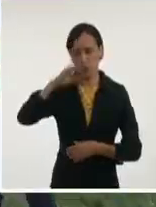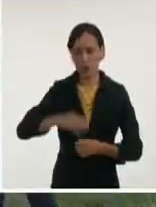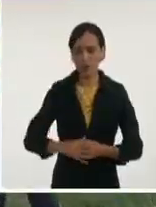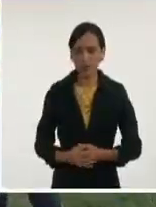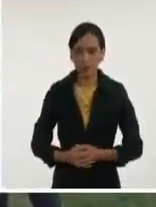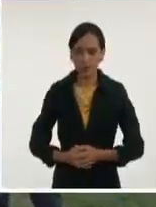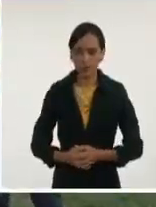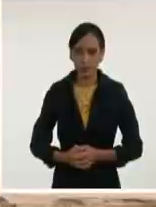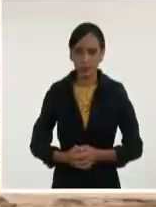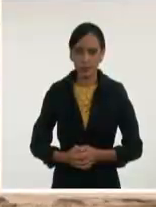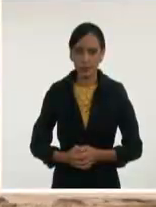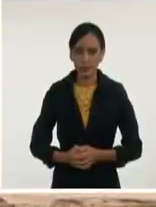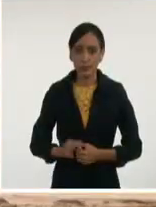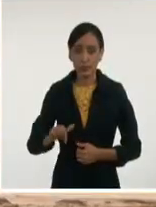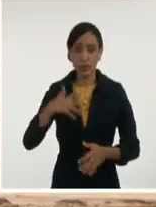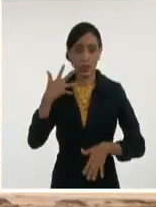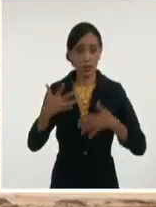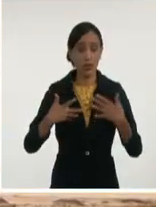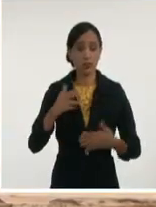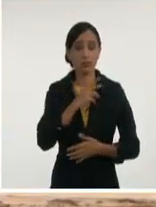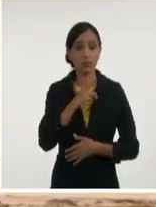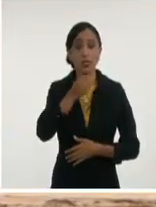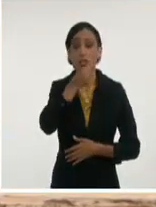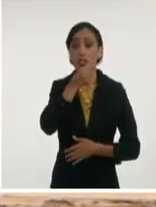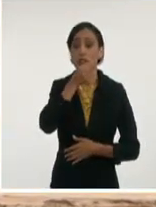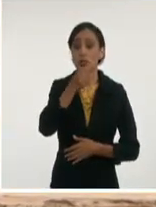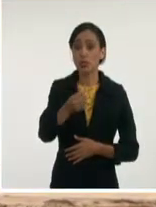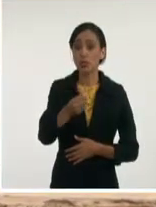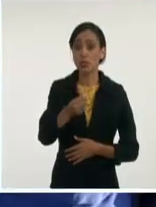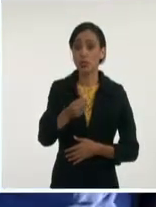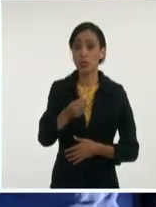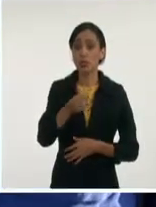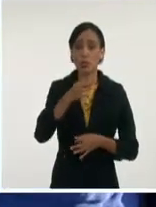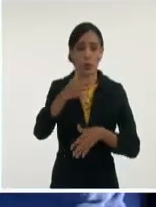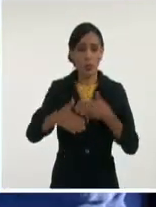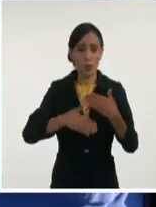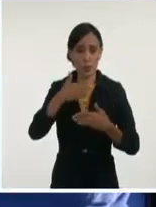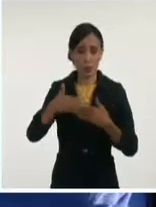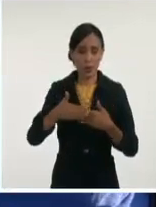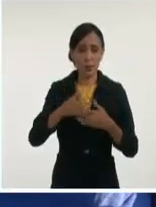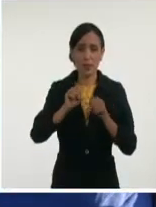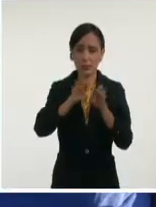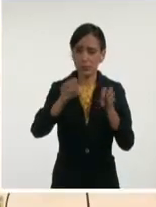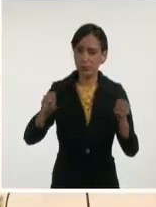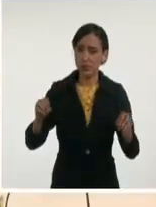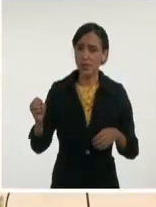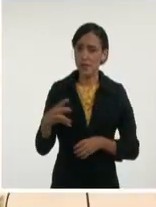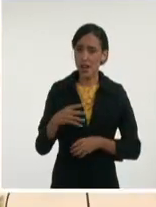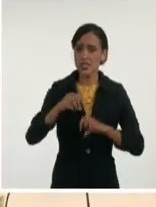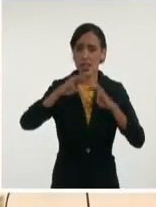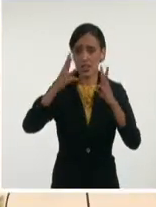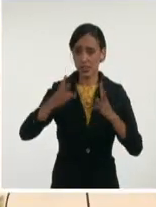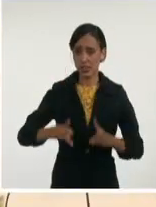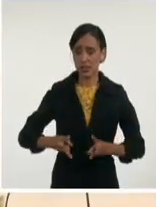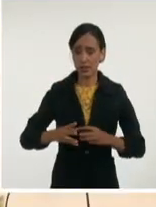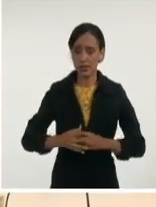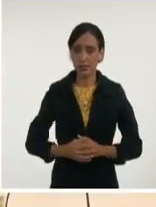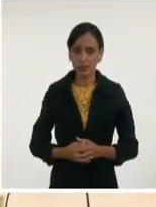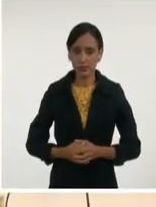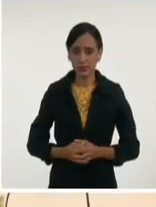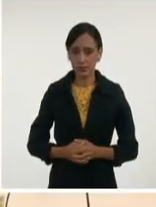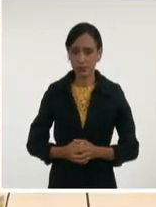de reafirmación revolucionaria se denunció la agresiva operación comunicacional que tiene lugar sobre todo en las redes sociales y cómo los